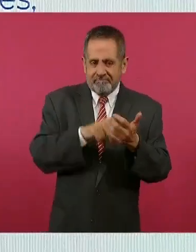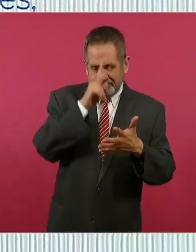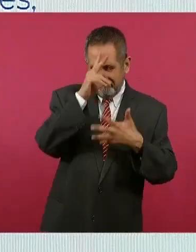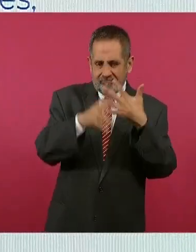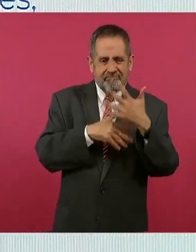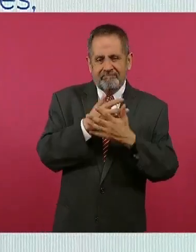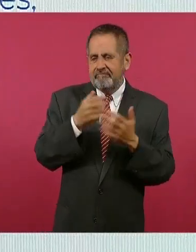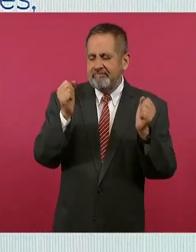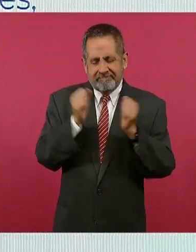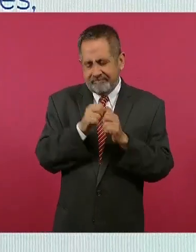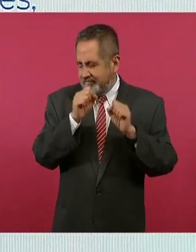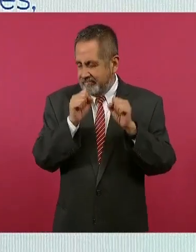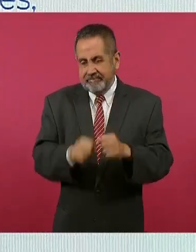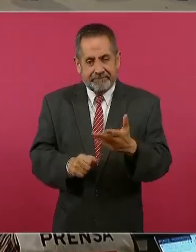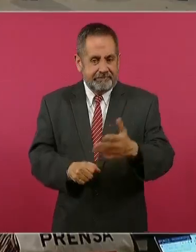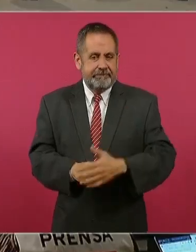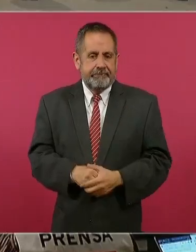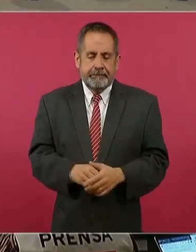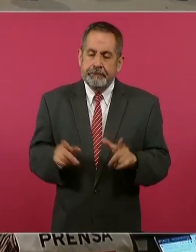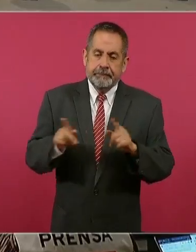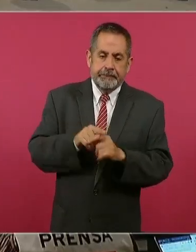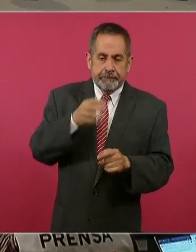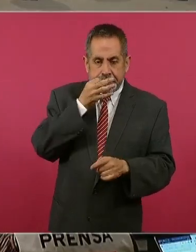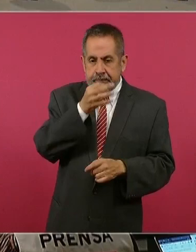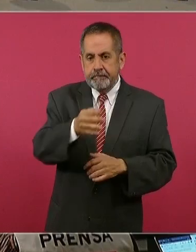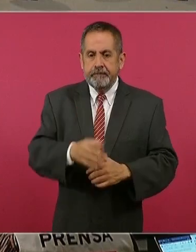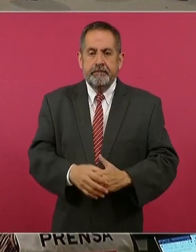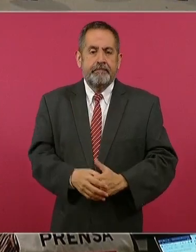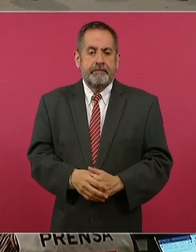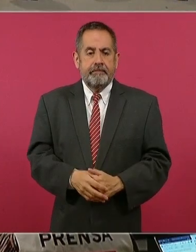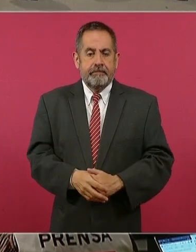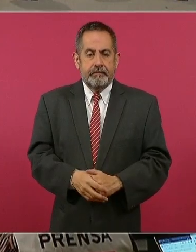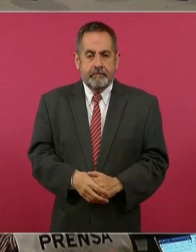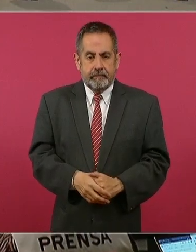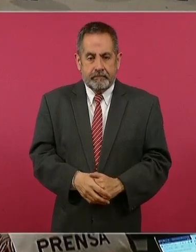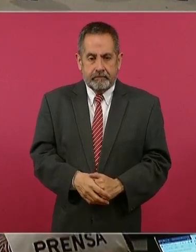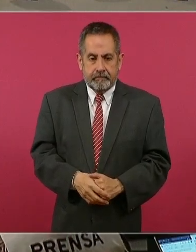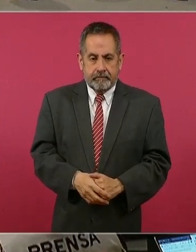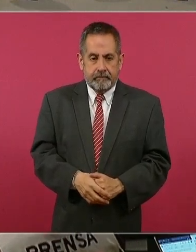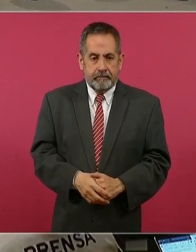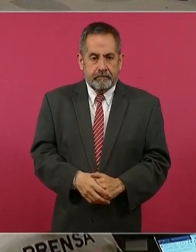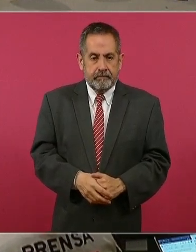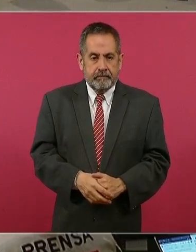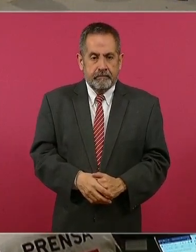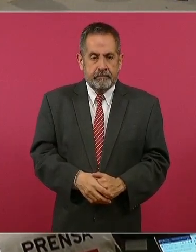atender la violencia. Esto es todo. Muchas gracias, presidente.